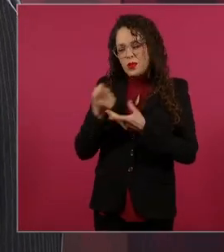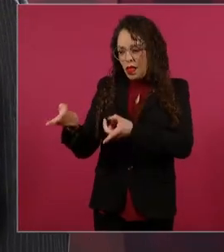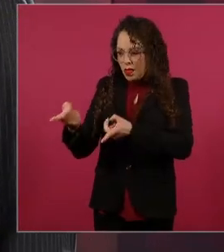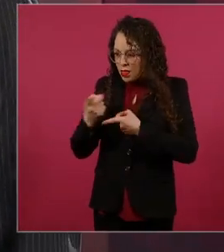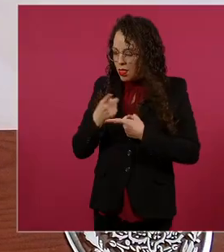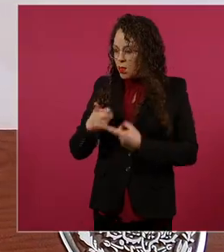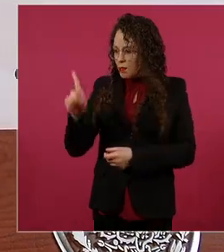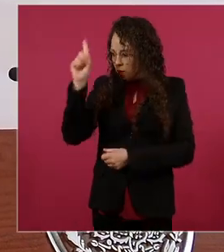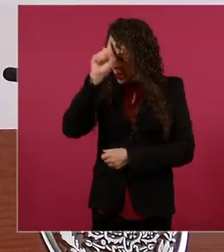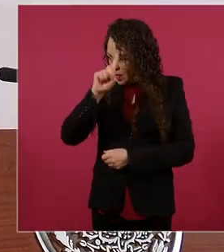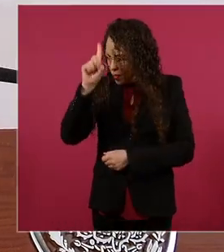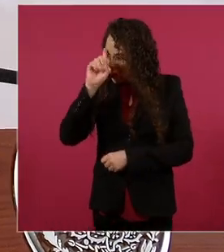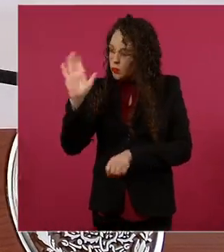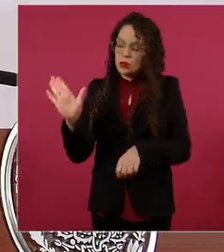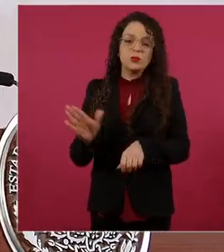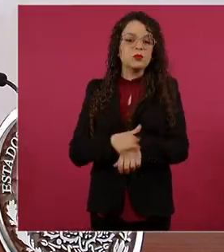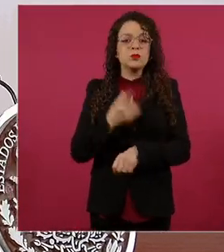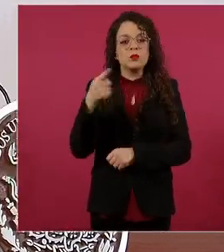me tiene